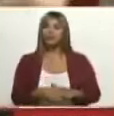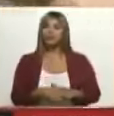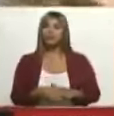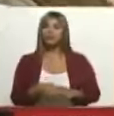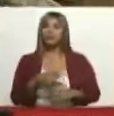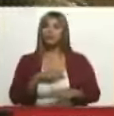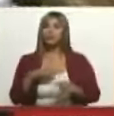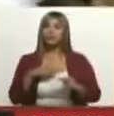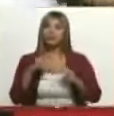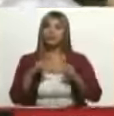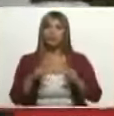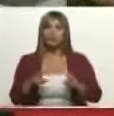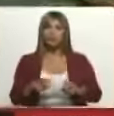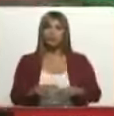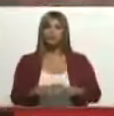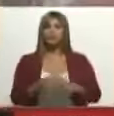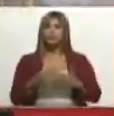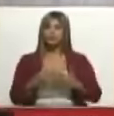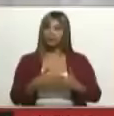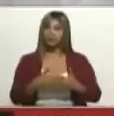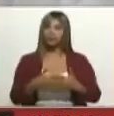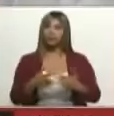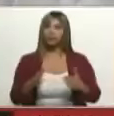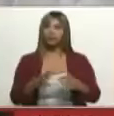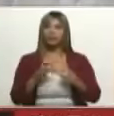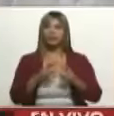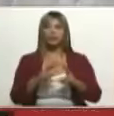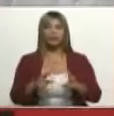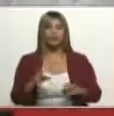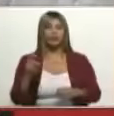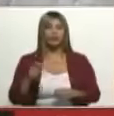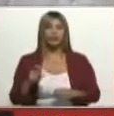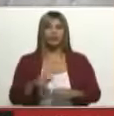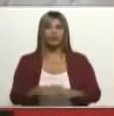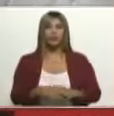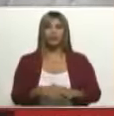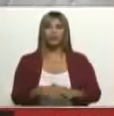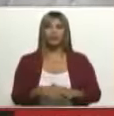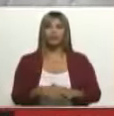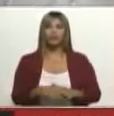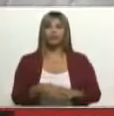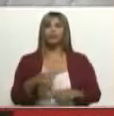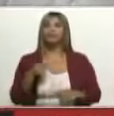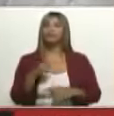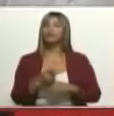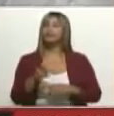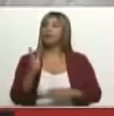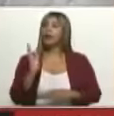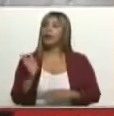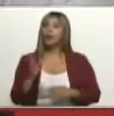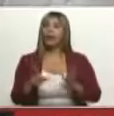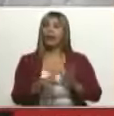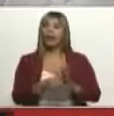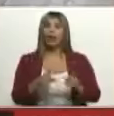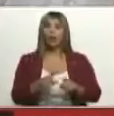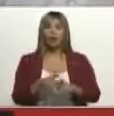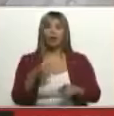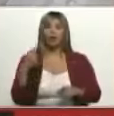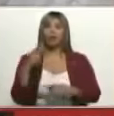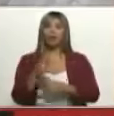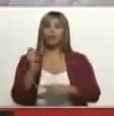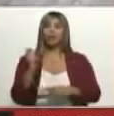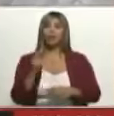Estamos investigando y vamos a abrir las investigaciones necesarias, bueno, para aplicarle las leyes de la República Bolivariana de Venezuela. De manera, pues,